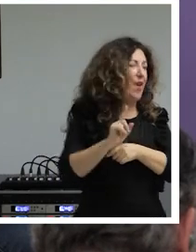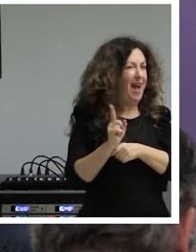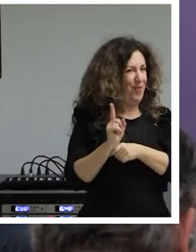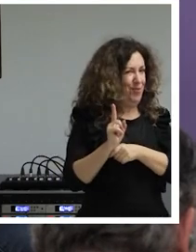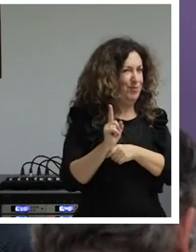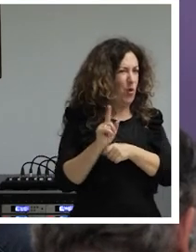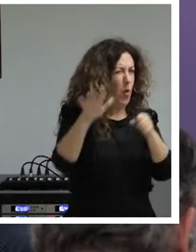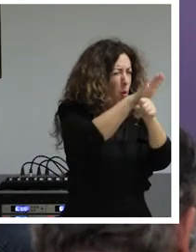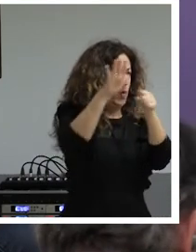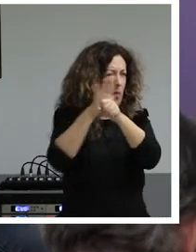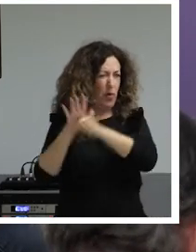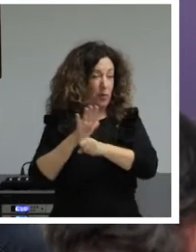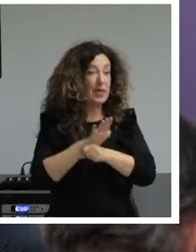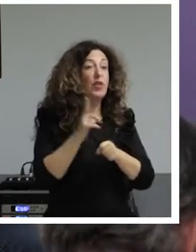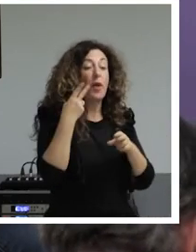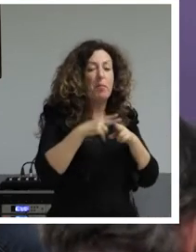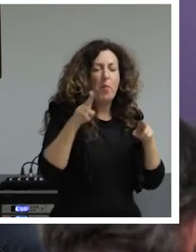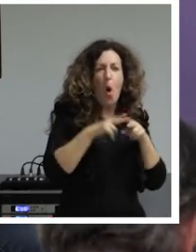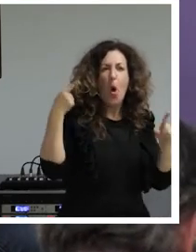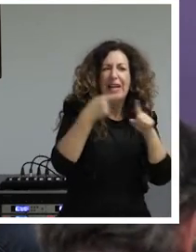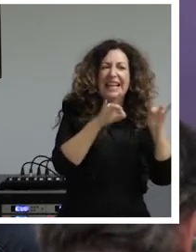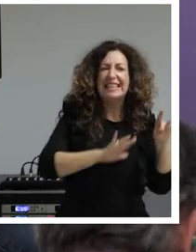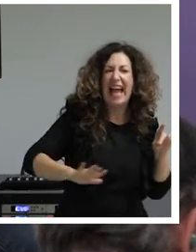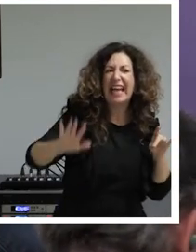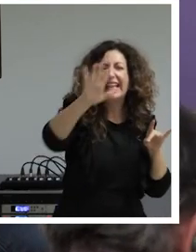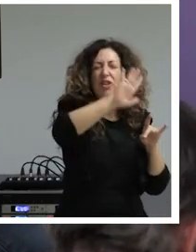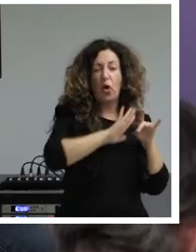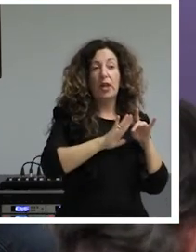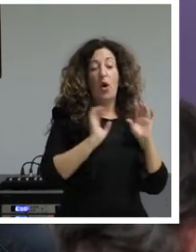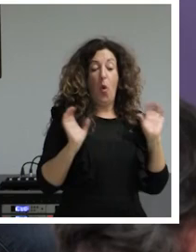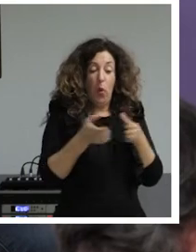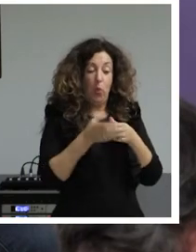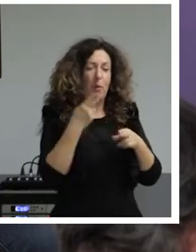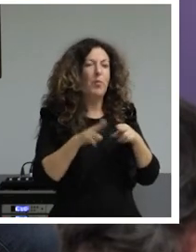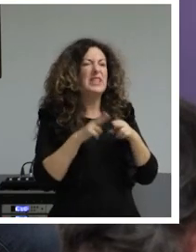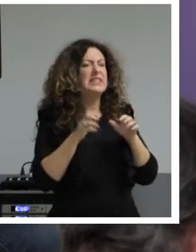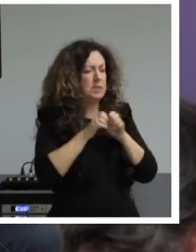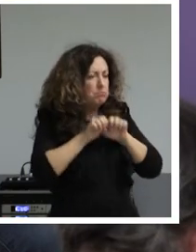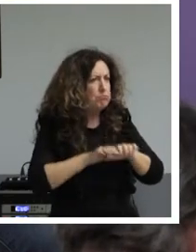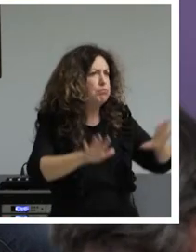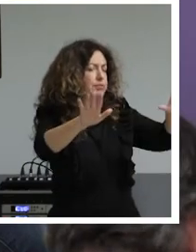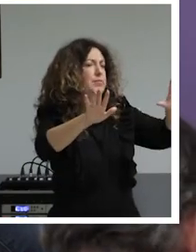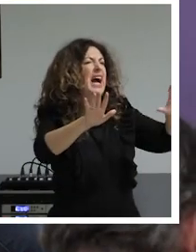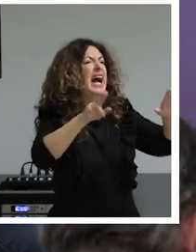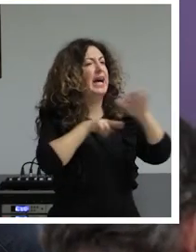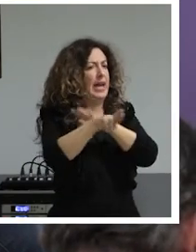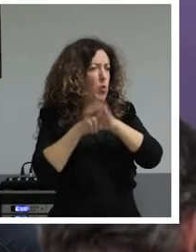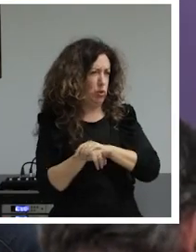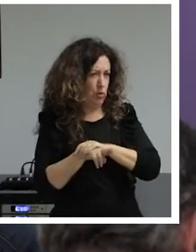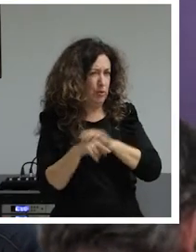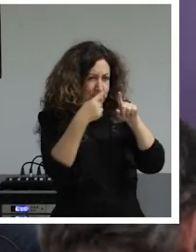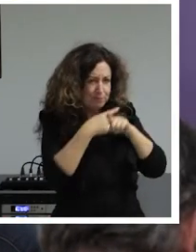zonas en donde el contrario las las pueda este utilizar a libre disposición